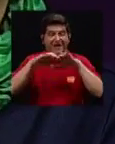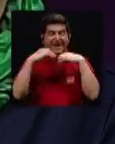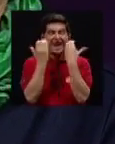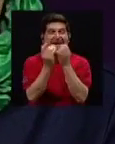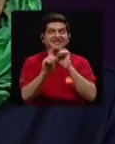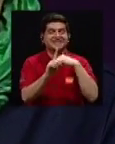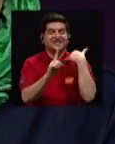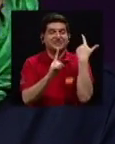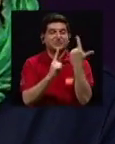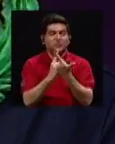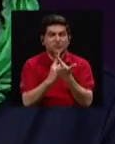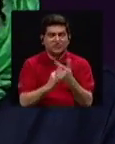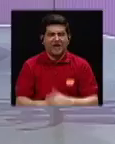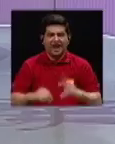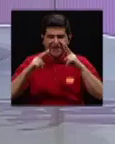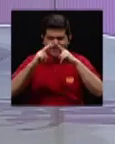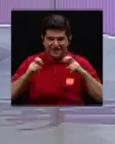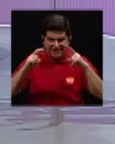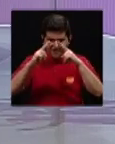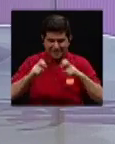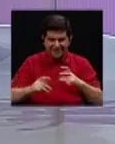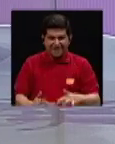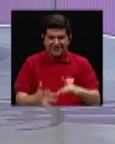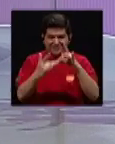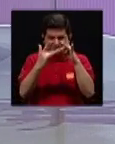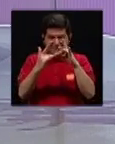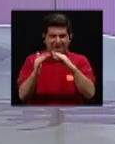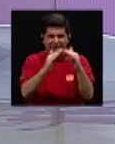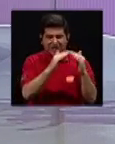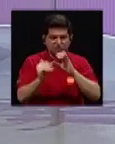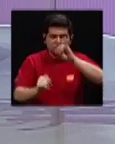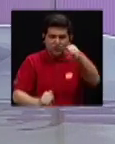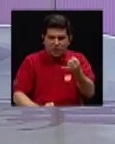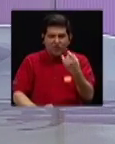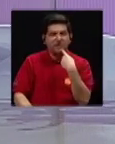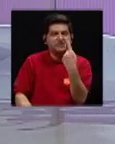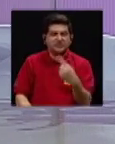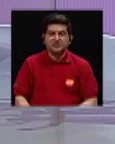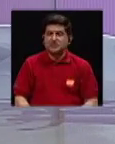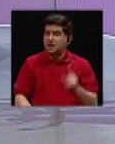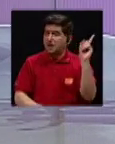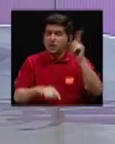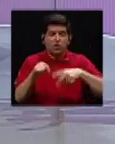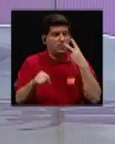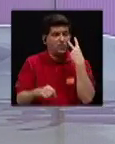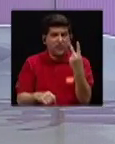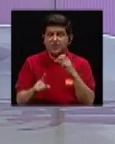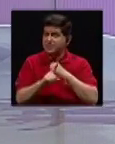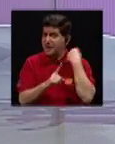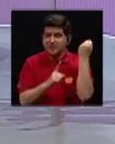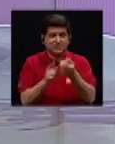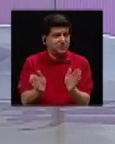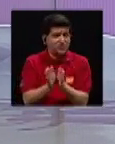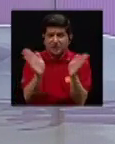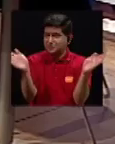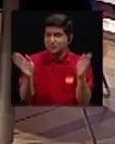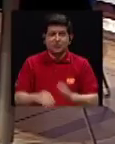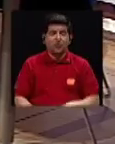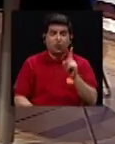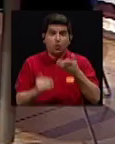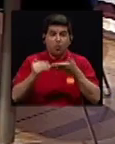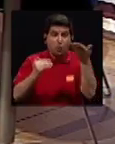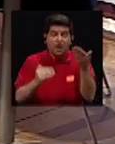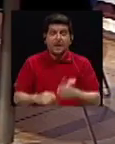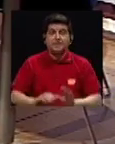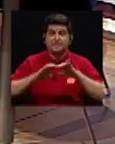tema muy importante que era la clase social o sea cuando hiciste el análisis en particular para Ciudad Juárez para decir que no podíamos verlo como